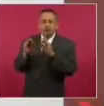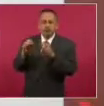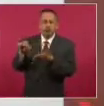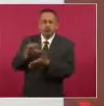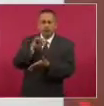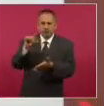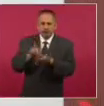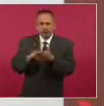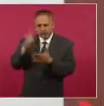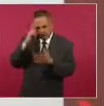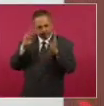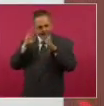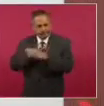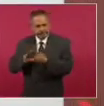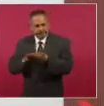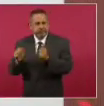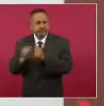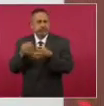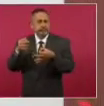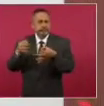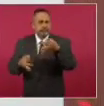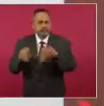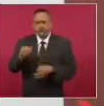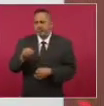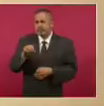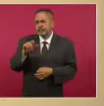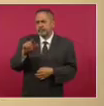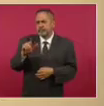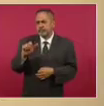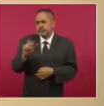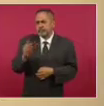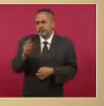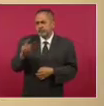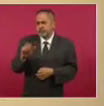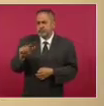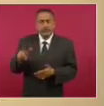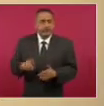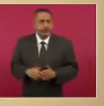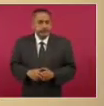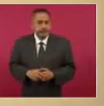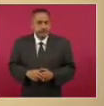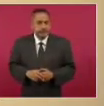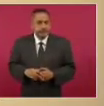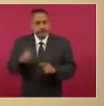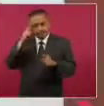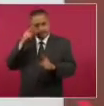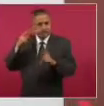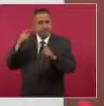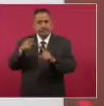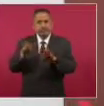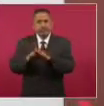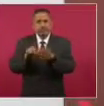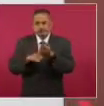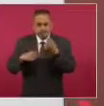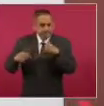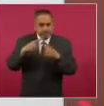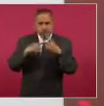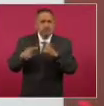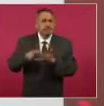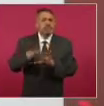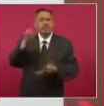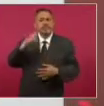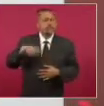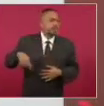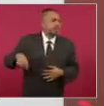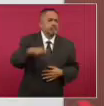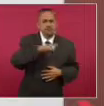de conciliación y los tribunales laborales. La gran apuesta del modelo ha sido que la mayoría de